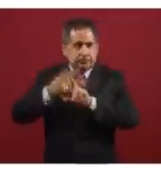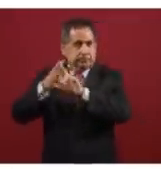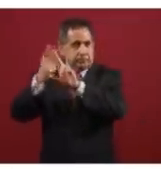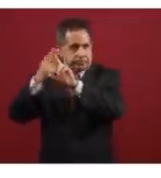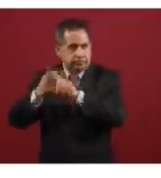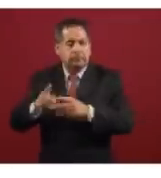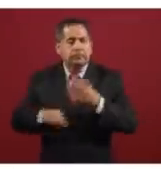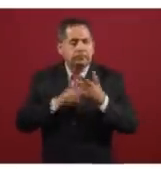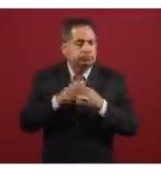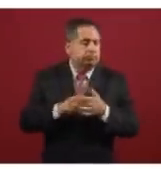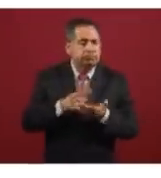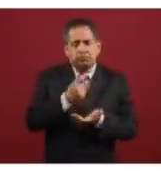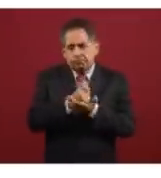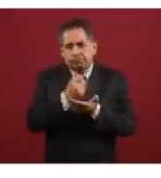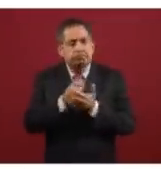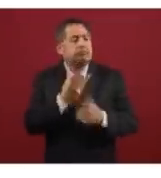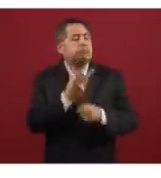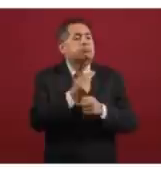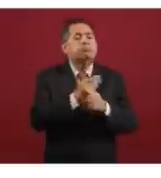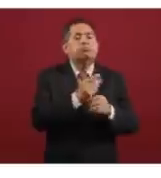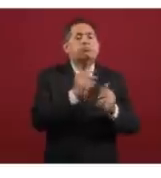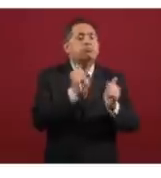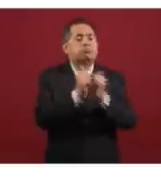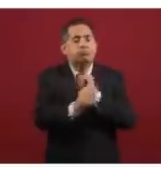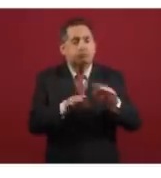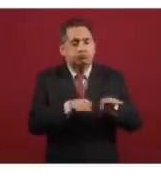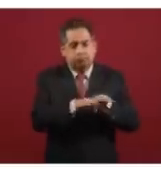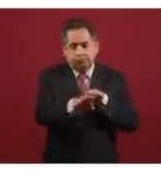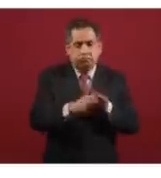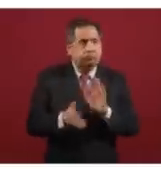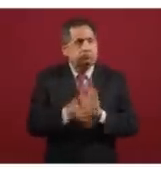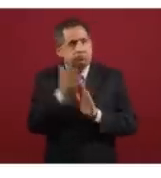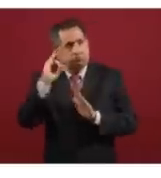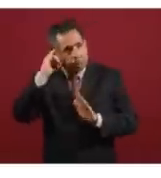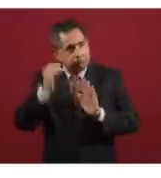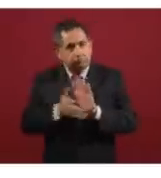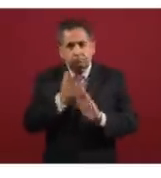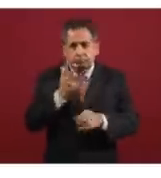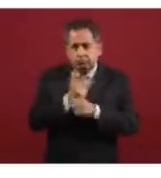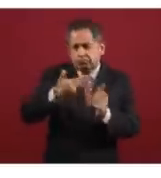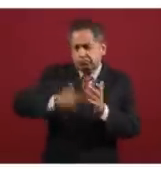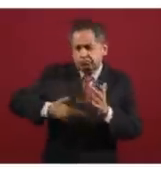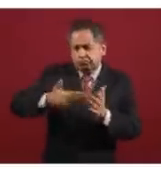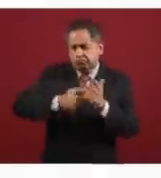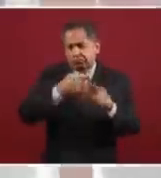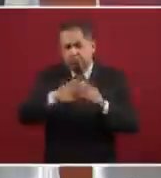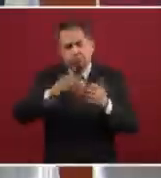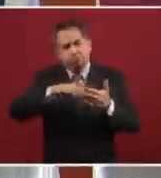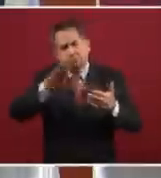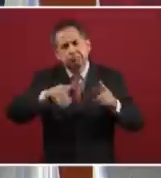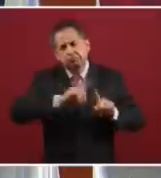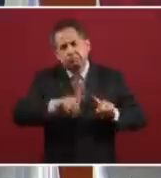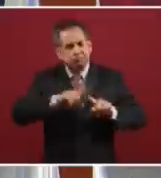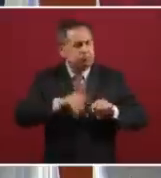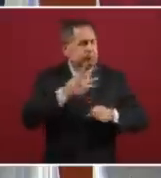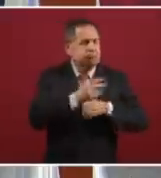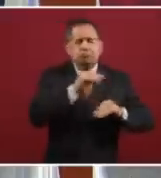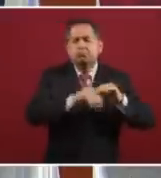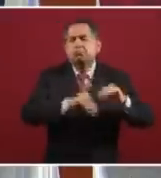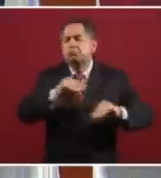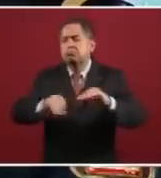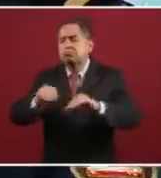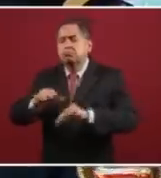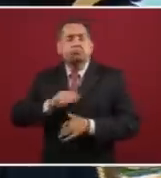biológicos, rehabilitación de caminos, trabajos de albañilería, plomería, herrería y aplicación de pintura, todo en beneficio de